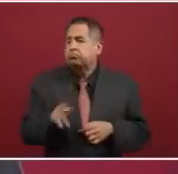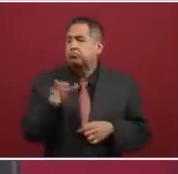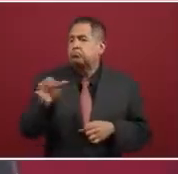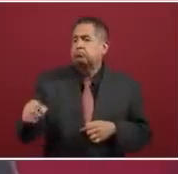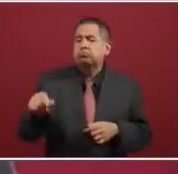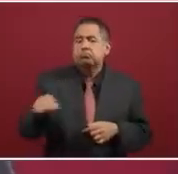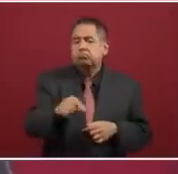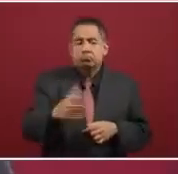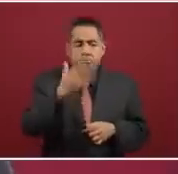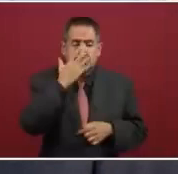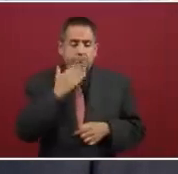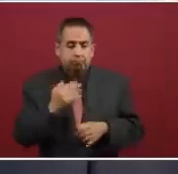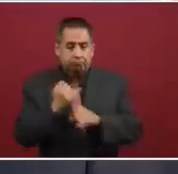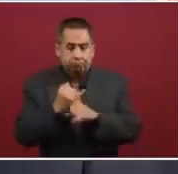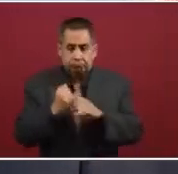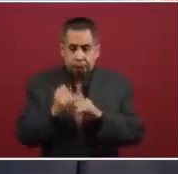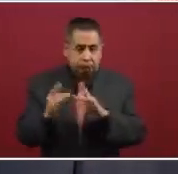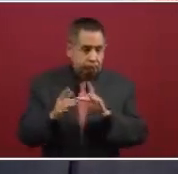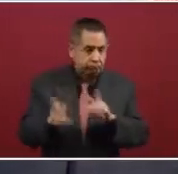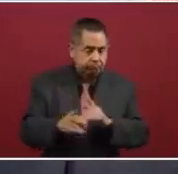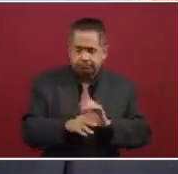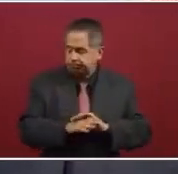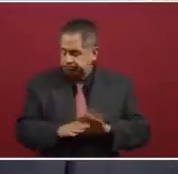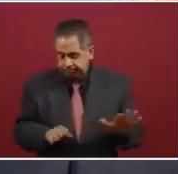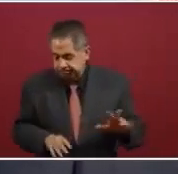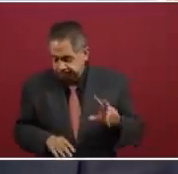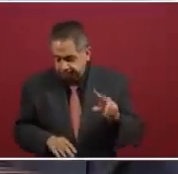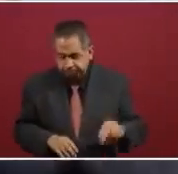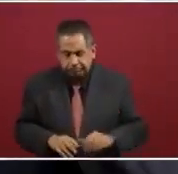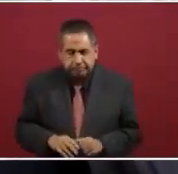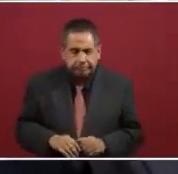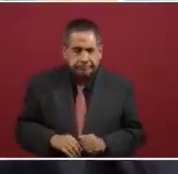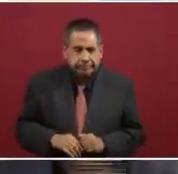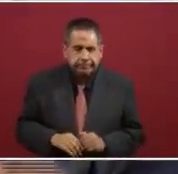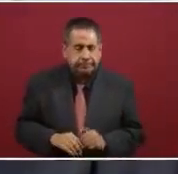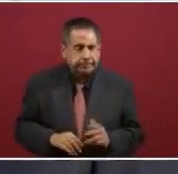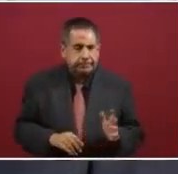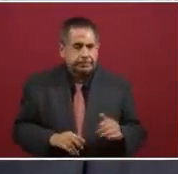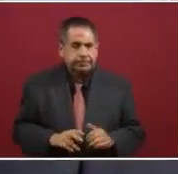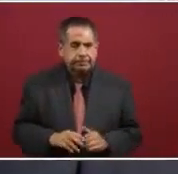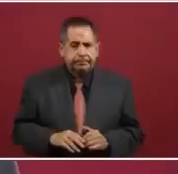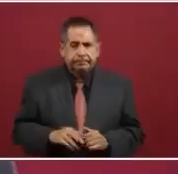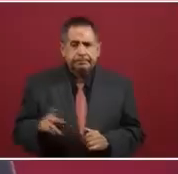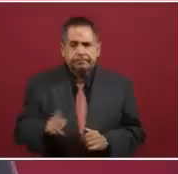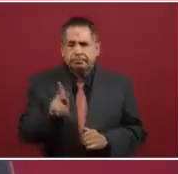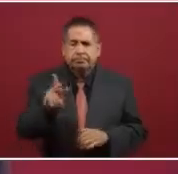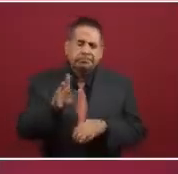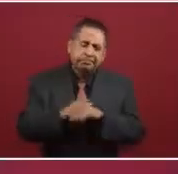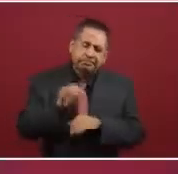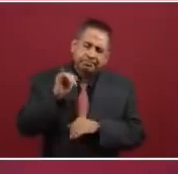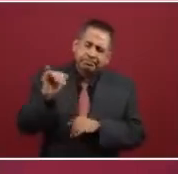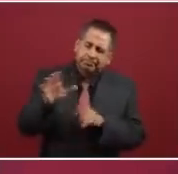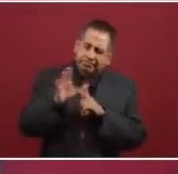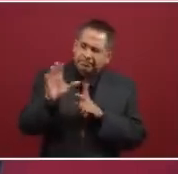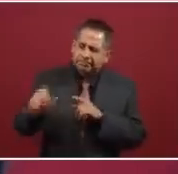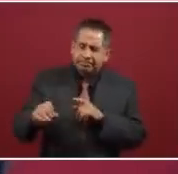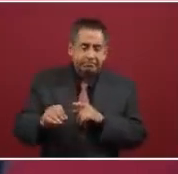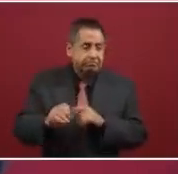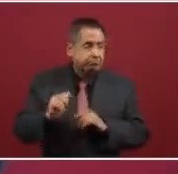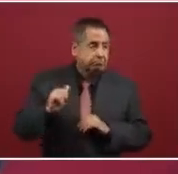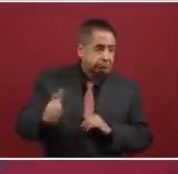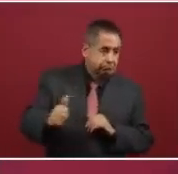comunicación los pueblos, y los pueblos más pobres, más